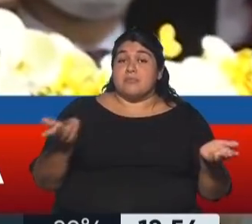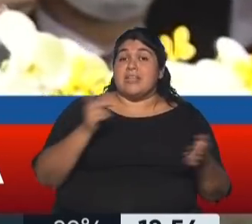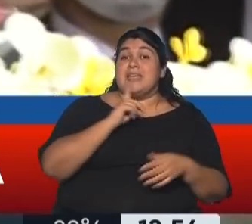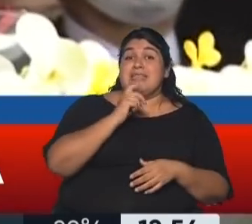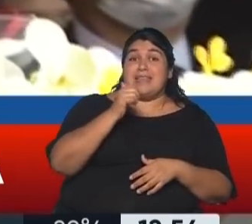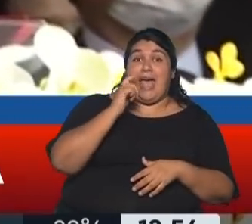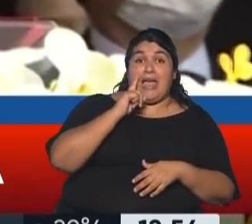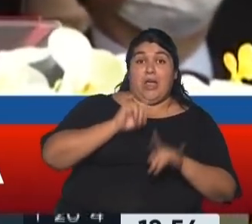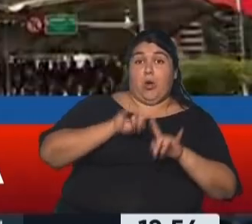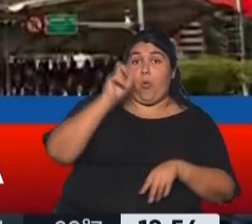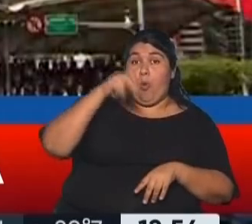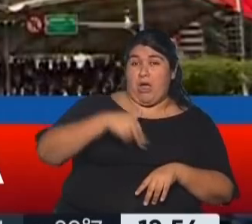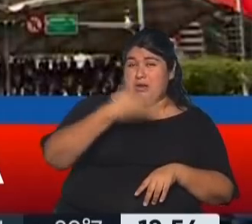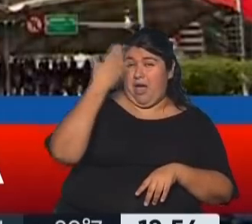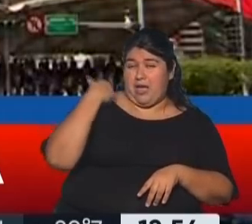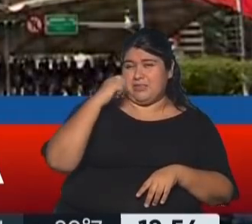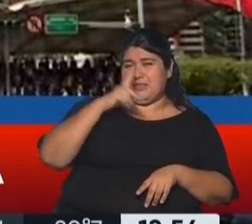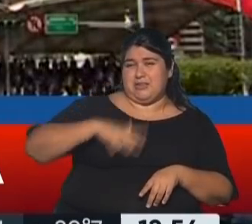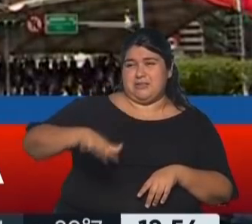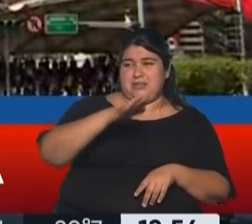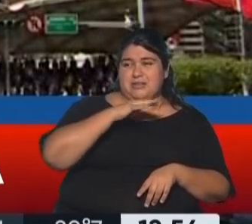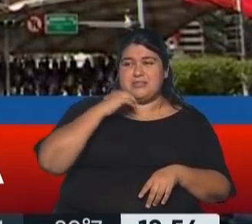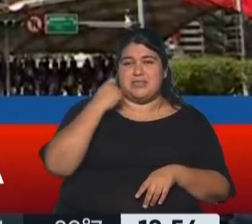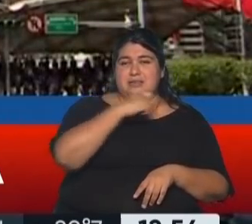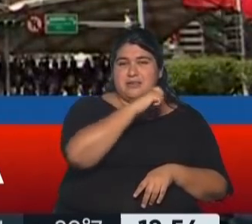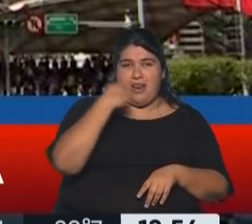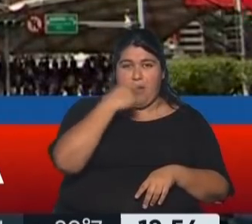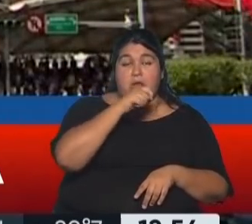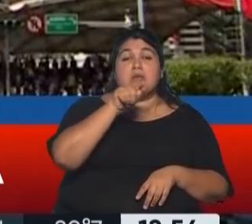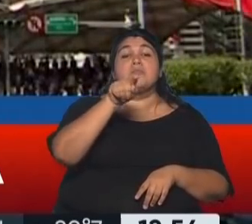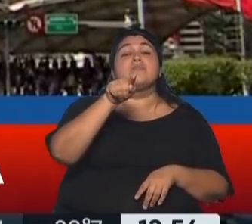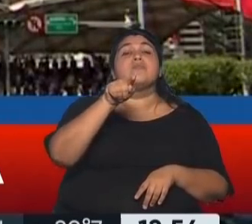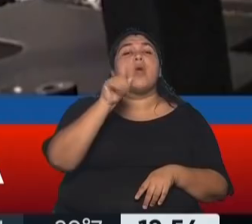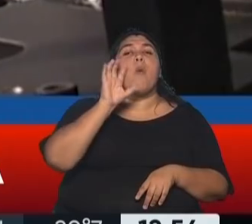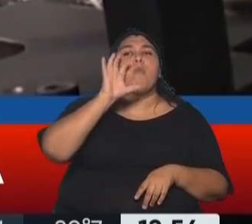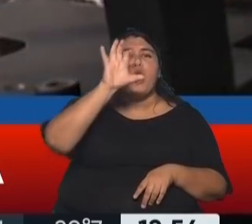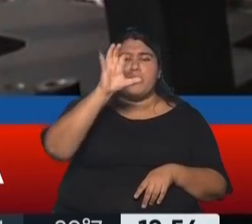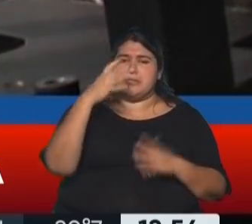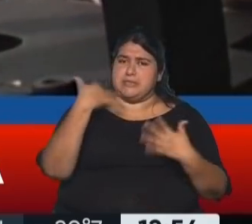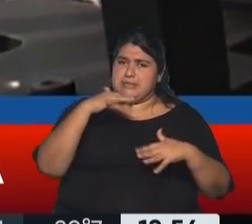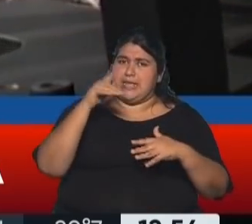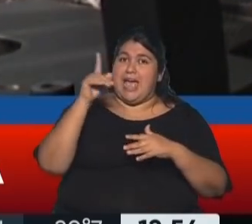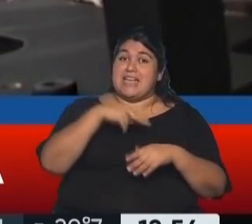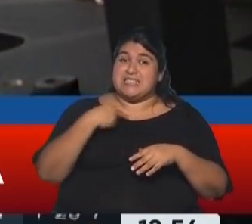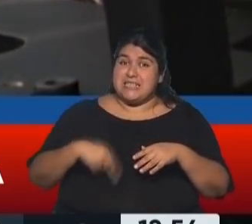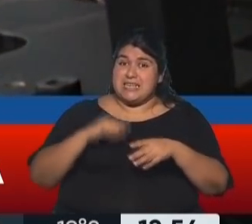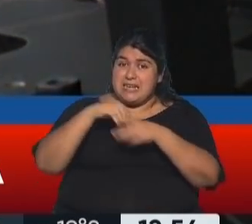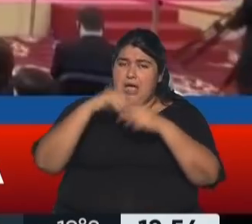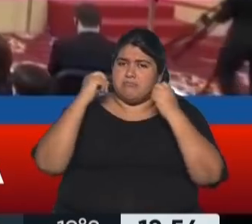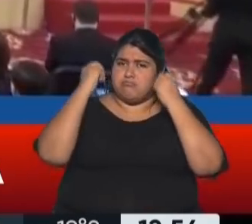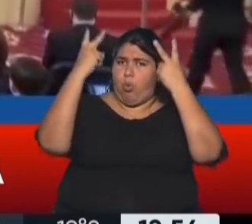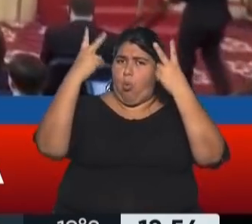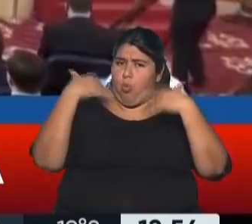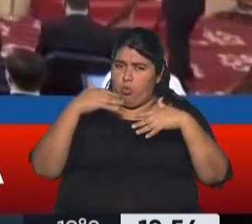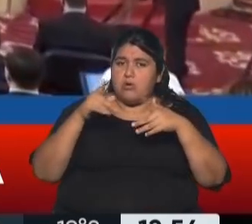Taiwán es en los hechos, para Beijing y gran parte del mundo, una provincia rebelde china, reconocida por solo